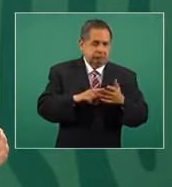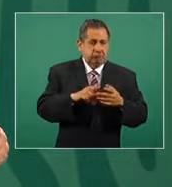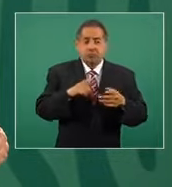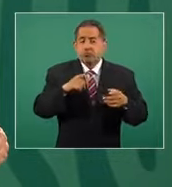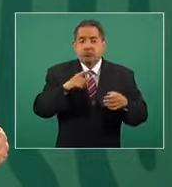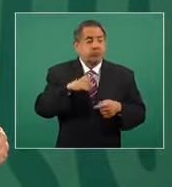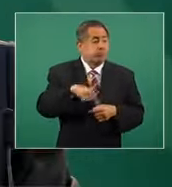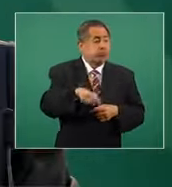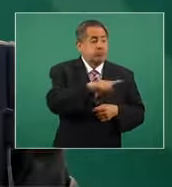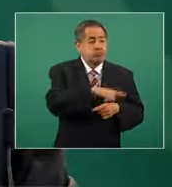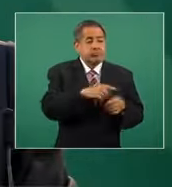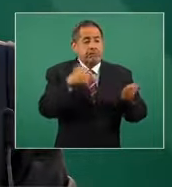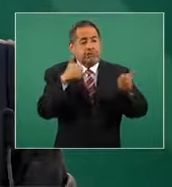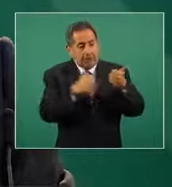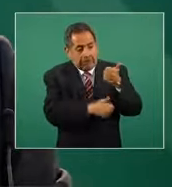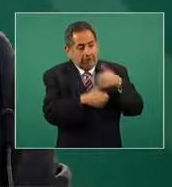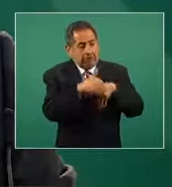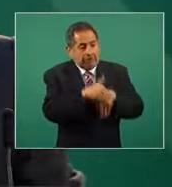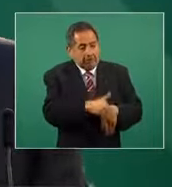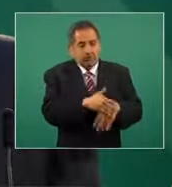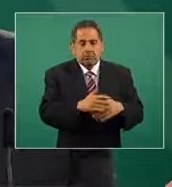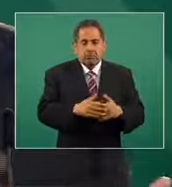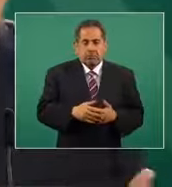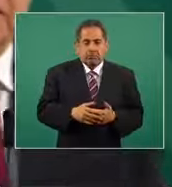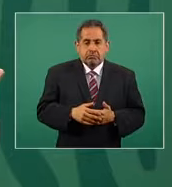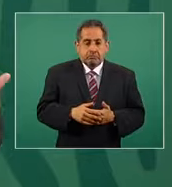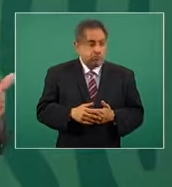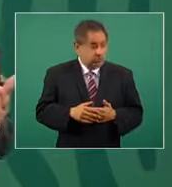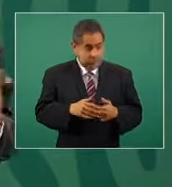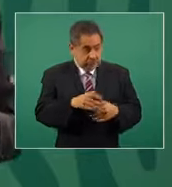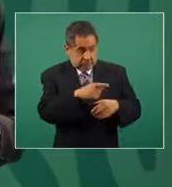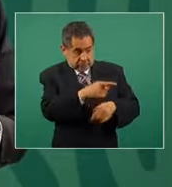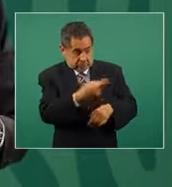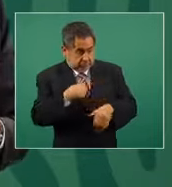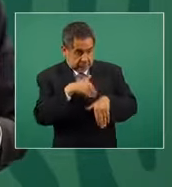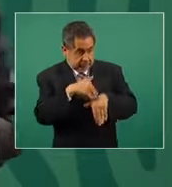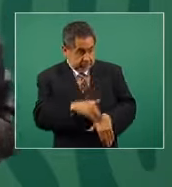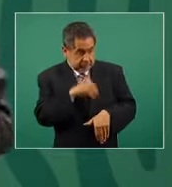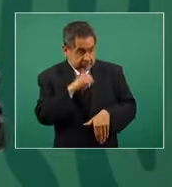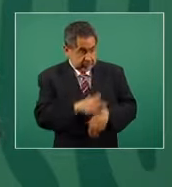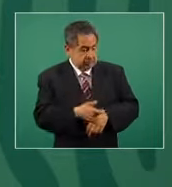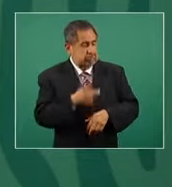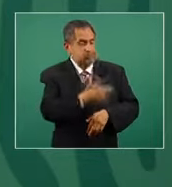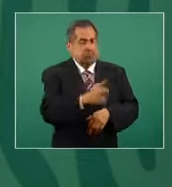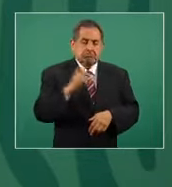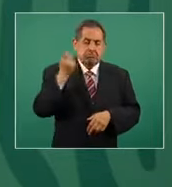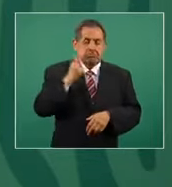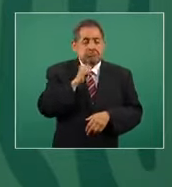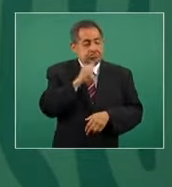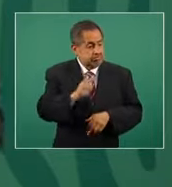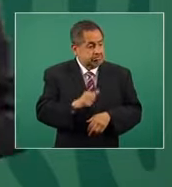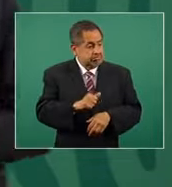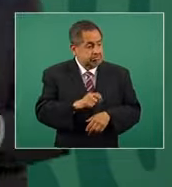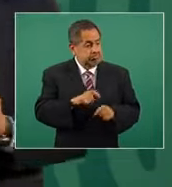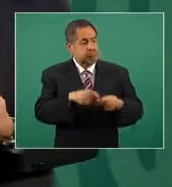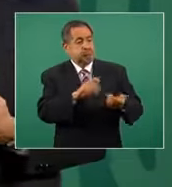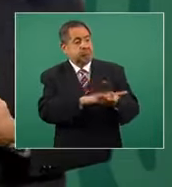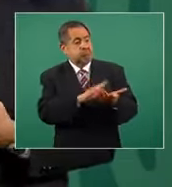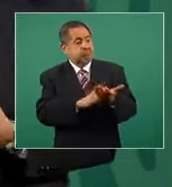sometidos, porque si no, no hay becas, si no, no hay reconocimiento,